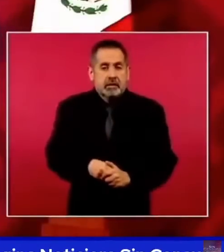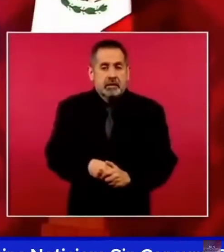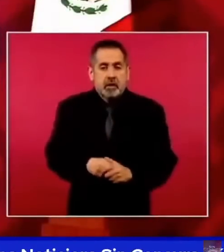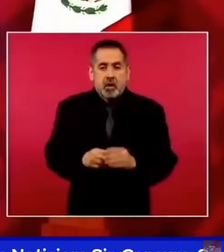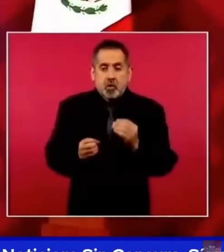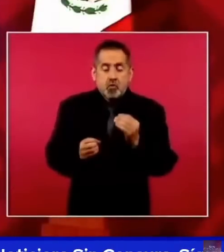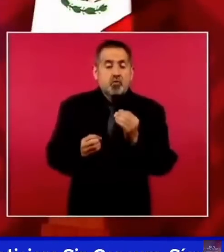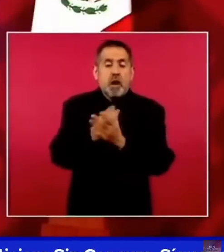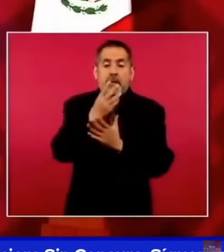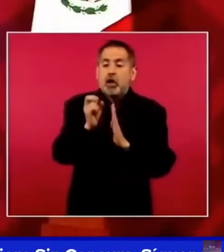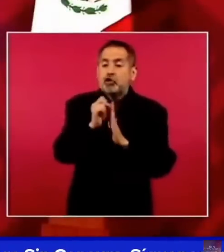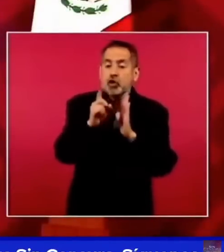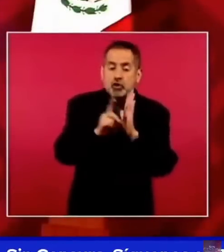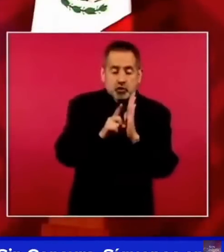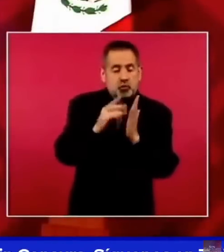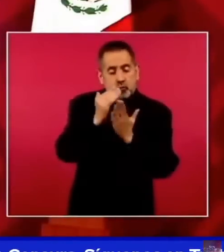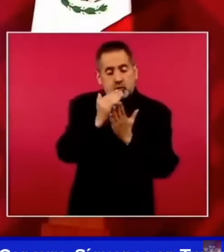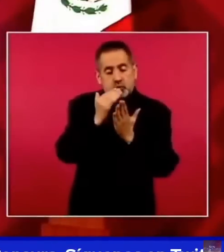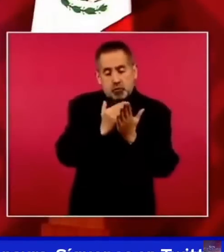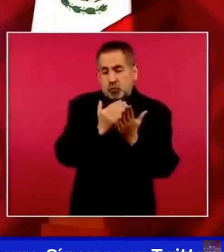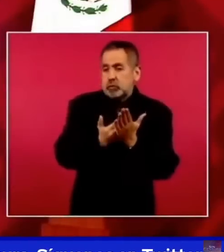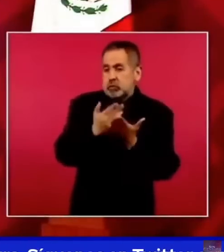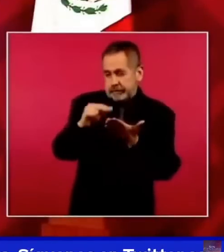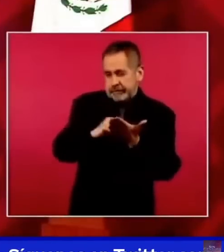nuevas solicitudes